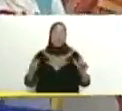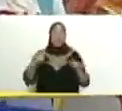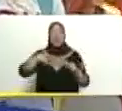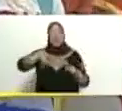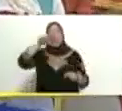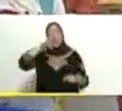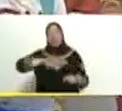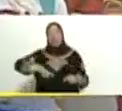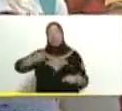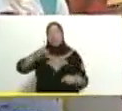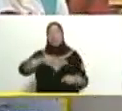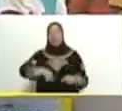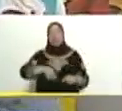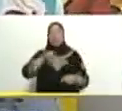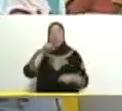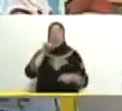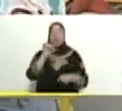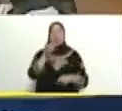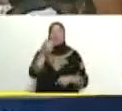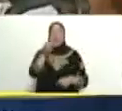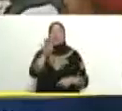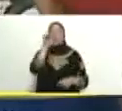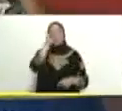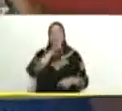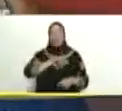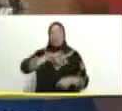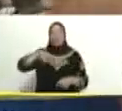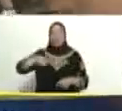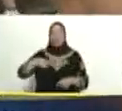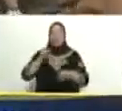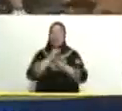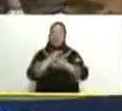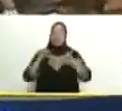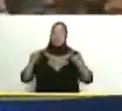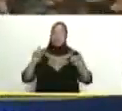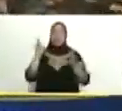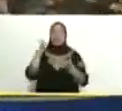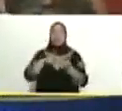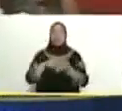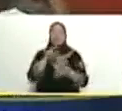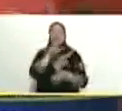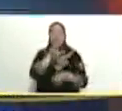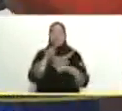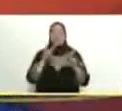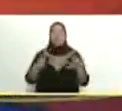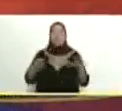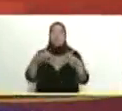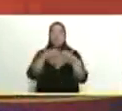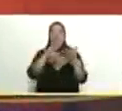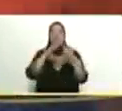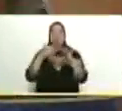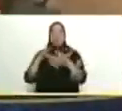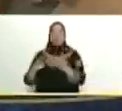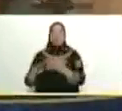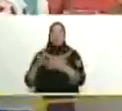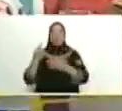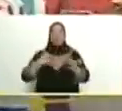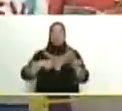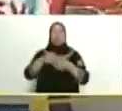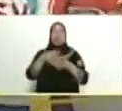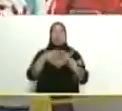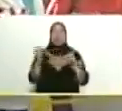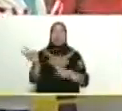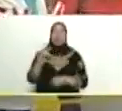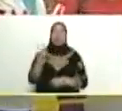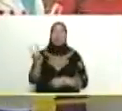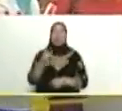aniversario. Estamos cumpliendo 14 años de aniversario. Claro que sí. Somos 32 núcleos colmeneros distribuidos por todo el